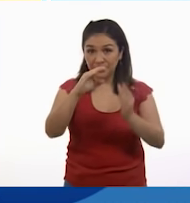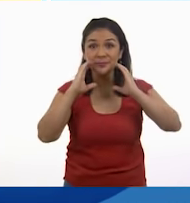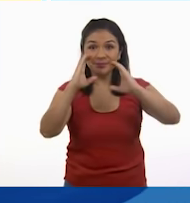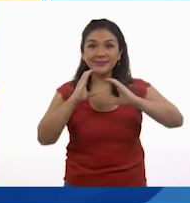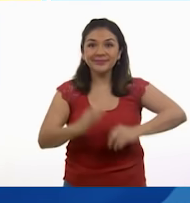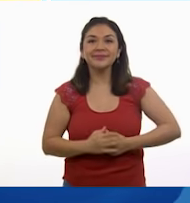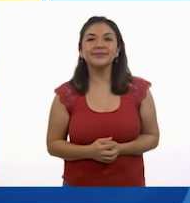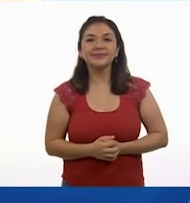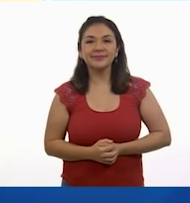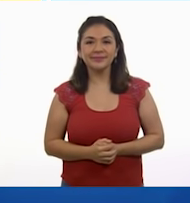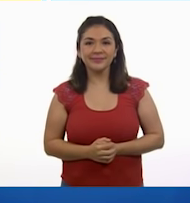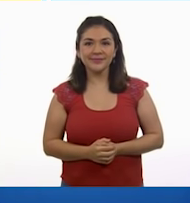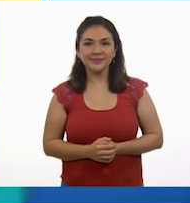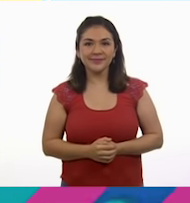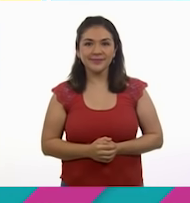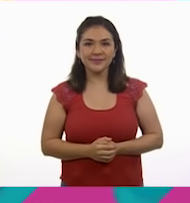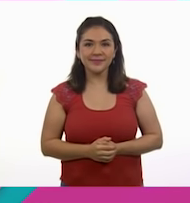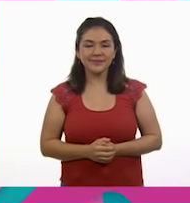cuídate